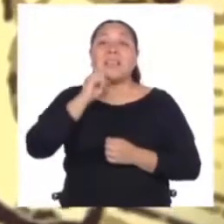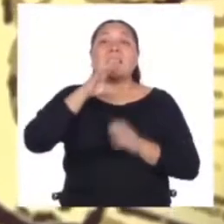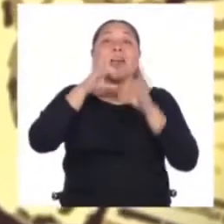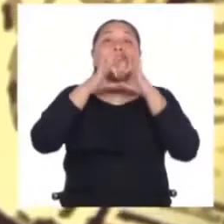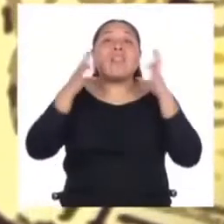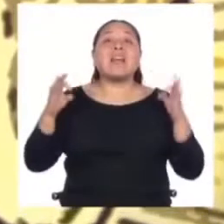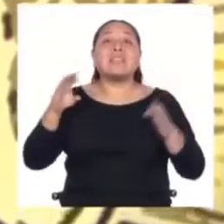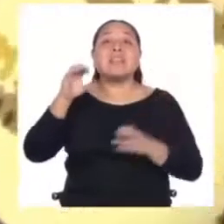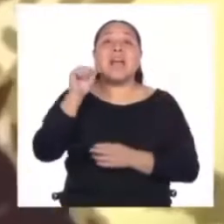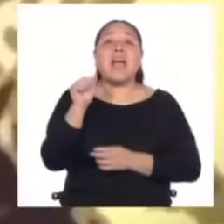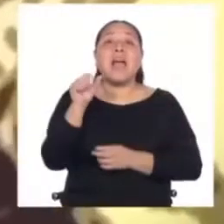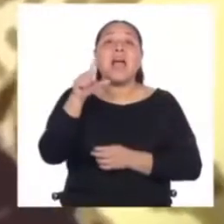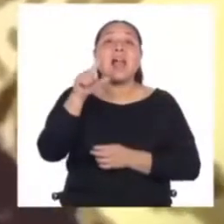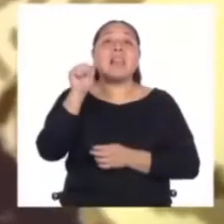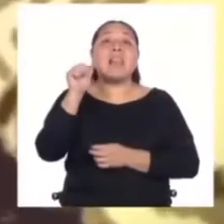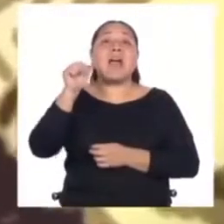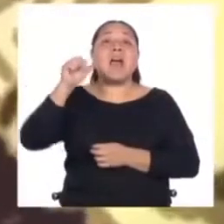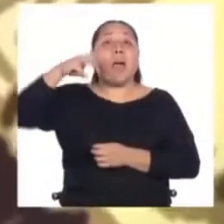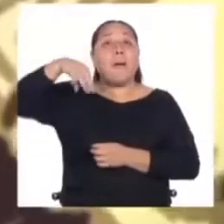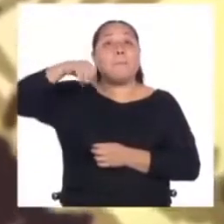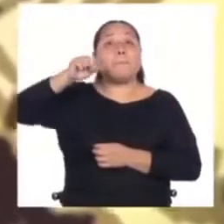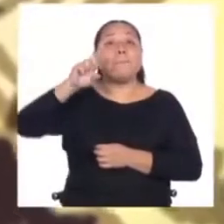sus guerreros.